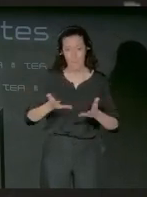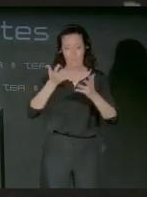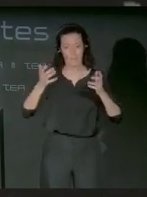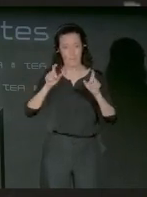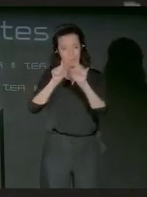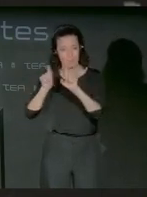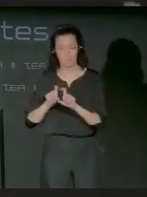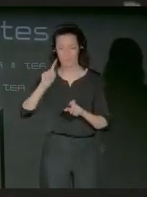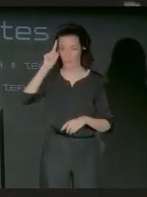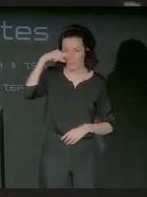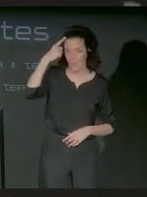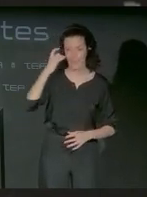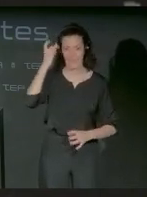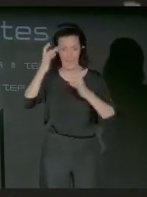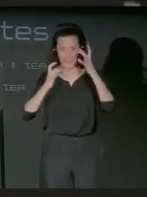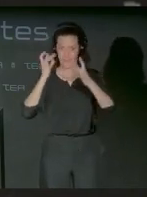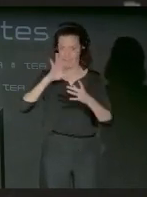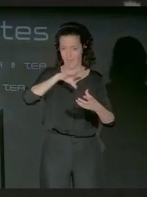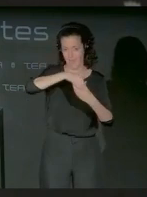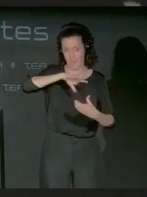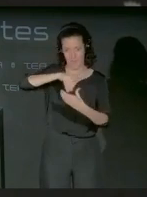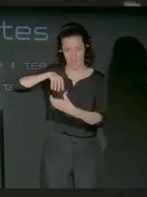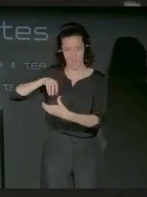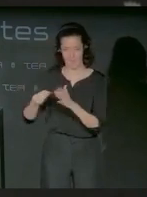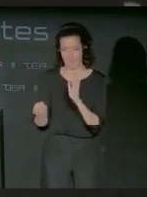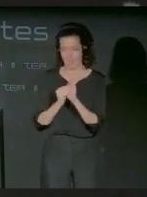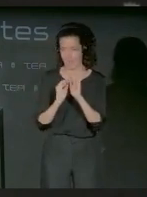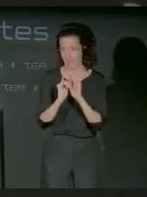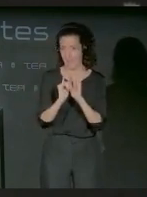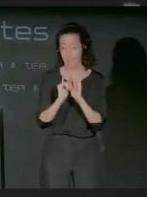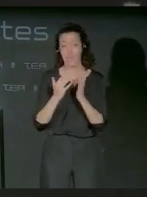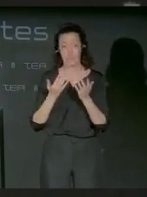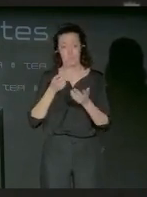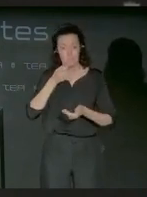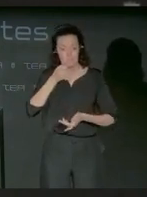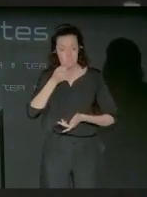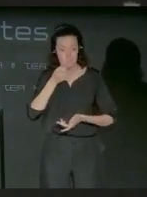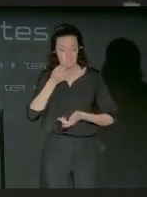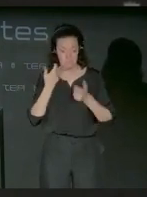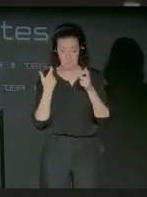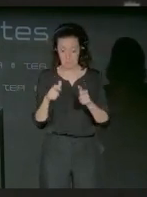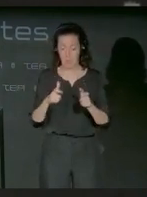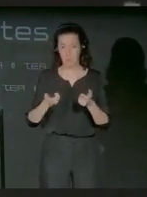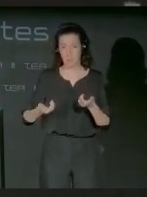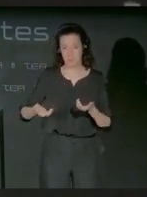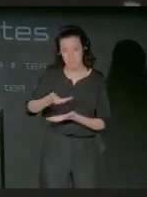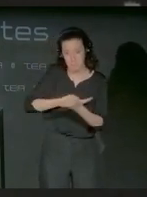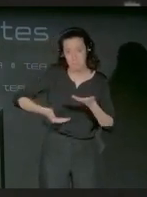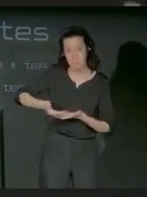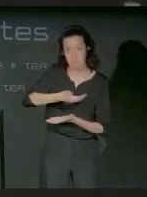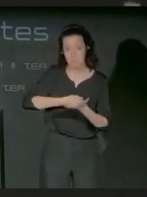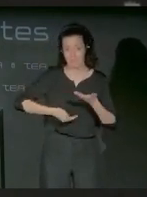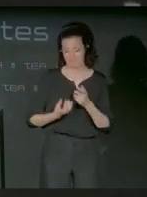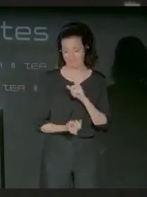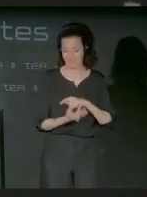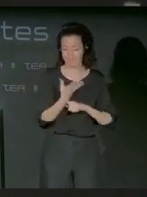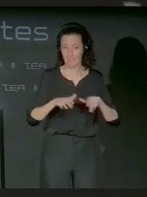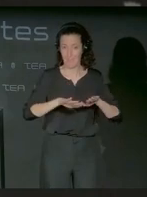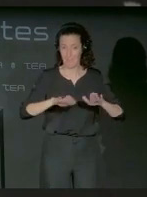culturales y creativas favoreciendo la interlocución directa y periódica con el sector a través de la mesa permanente de trabajo que se creó